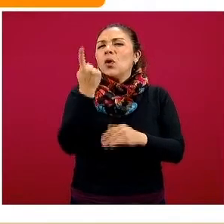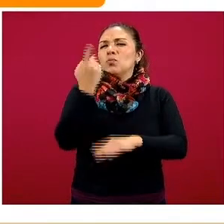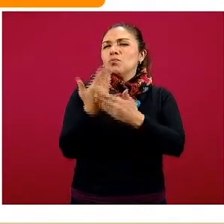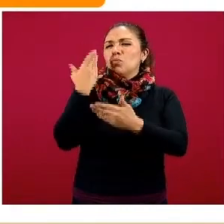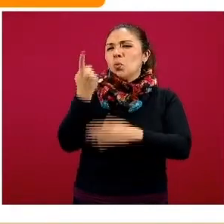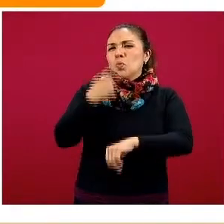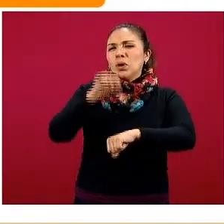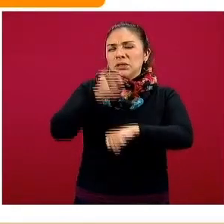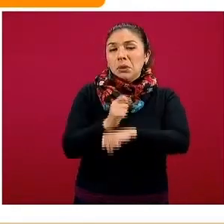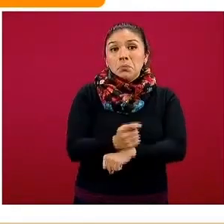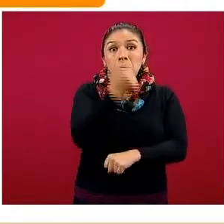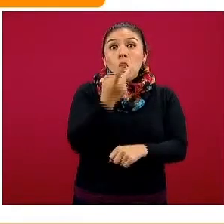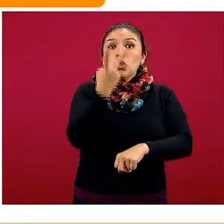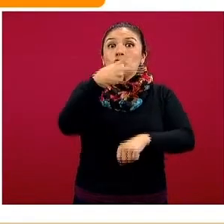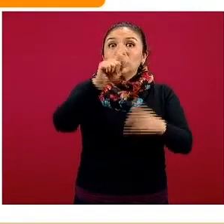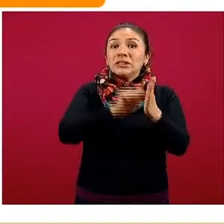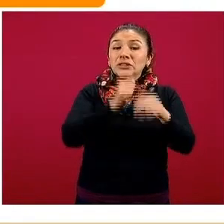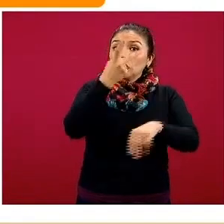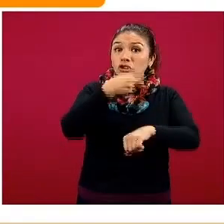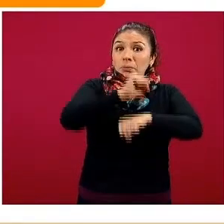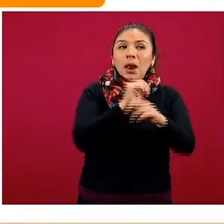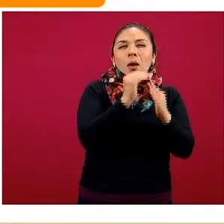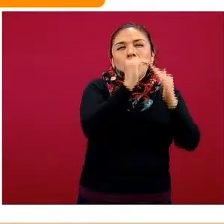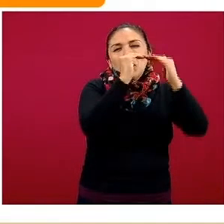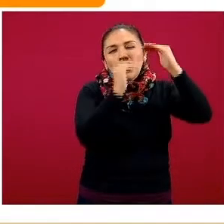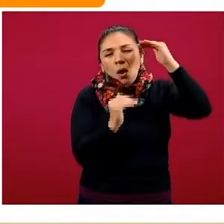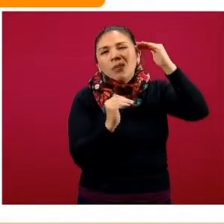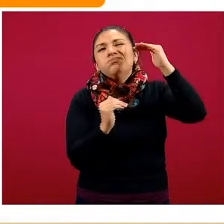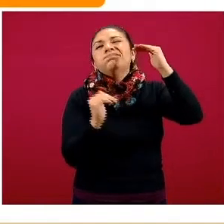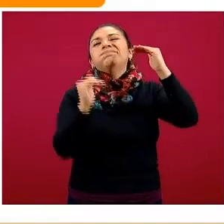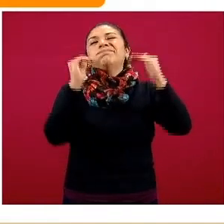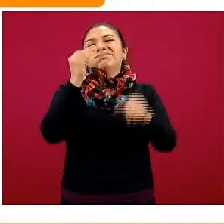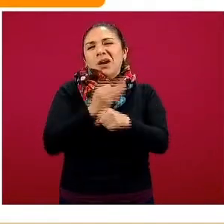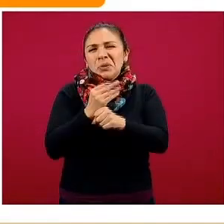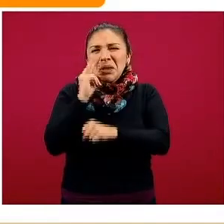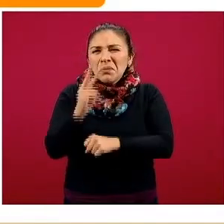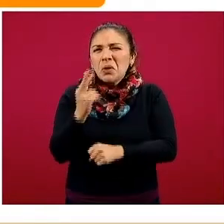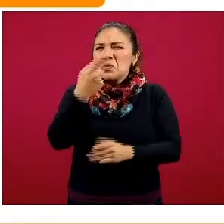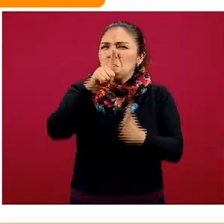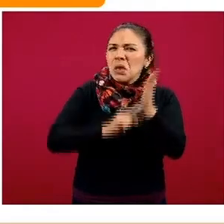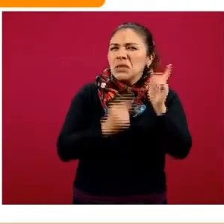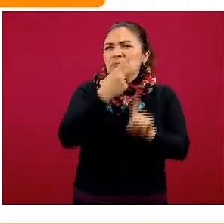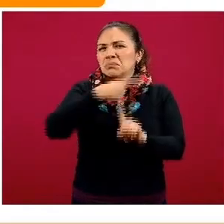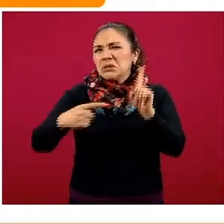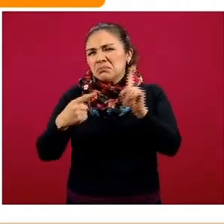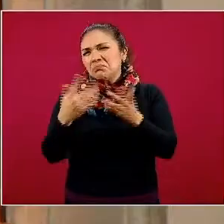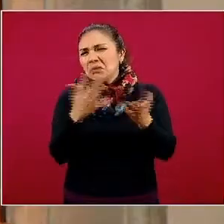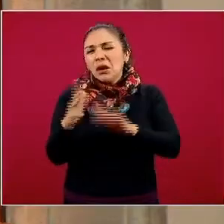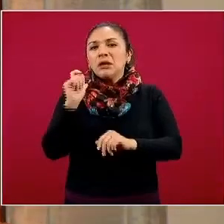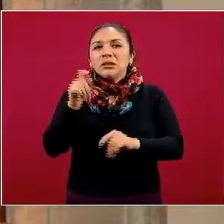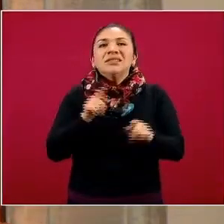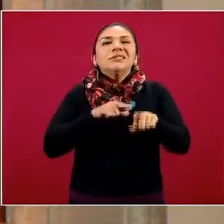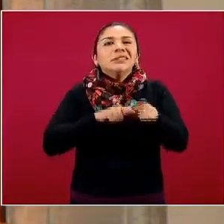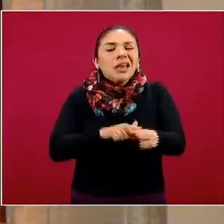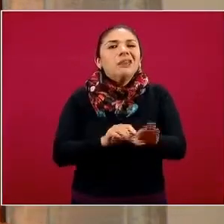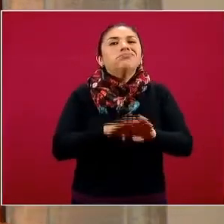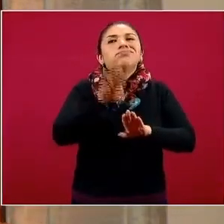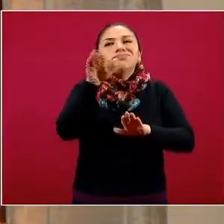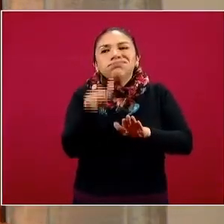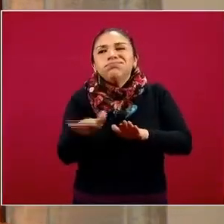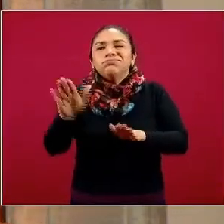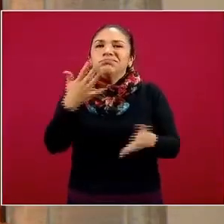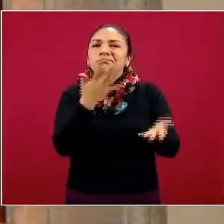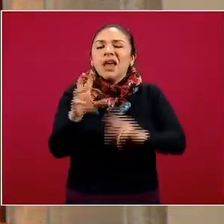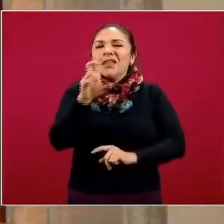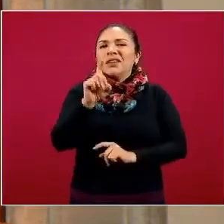después de dos semanas de disminución, y hemos visto prácticamente en el último mes, mes y medio, cómo este porcentaje fluctúa entre un